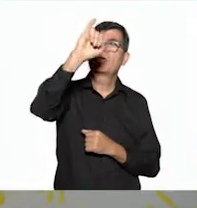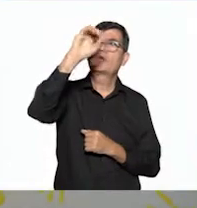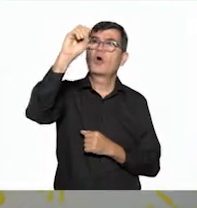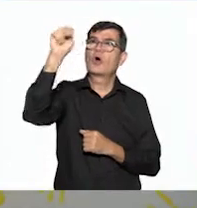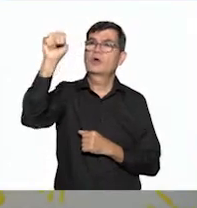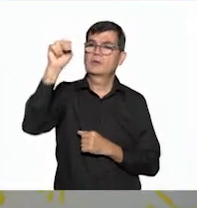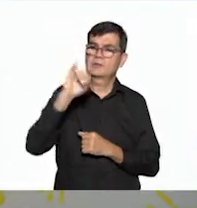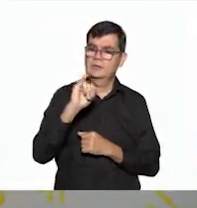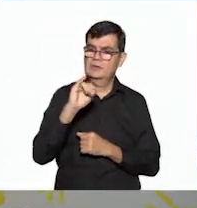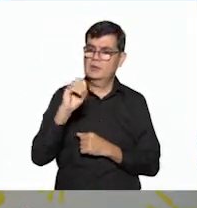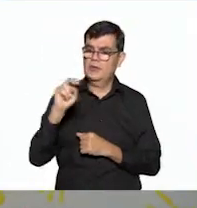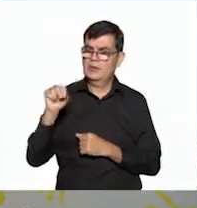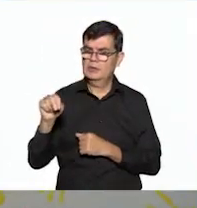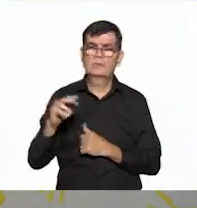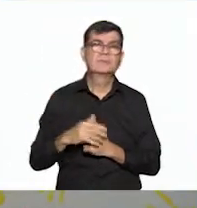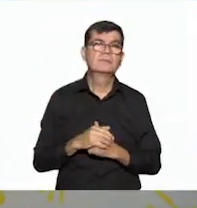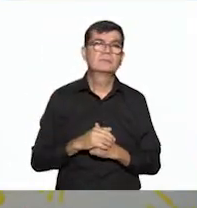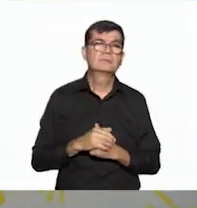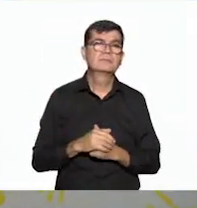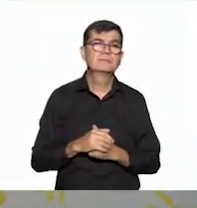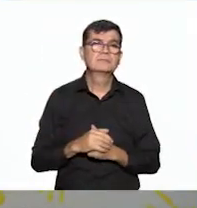ión. Perfecto.